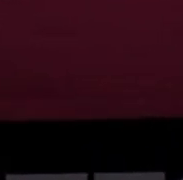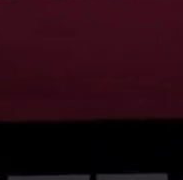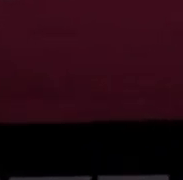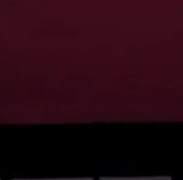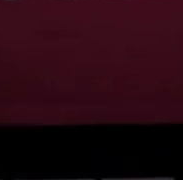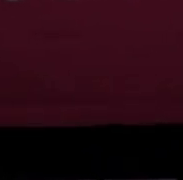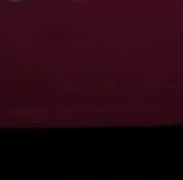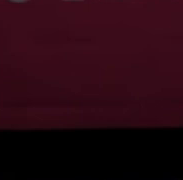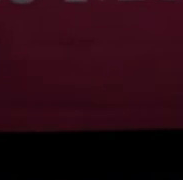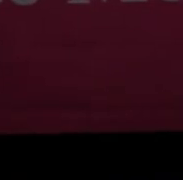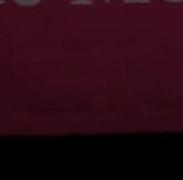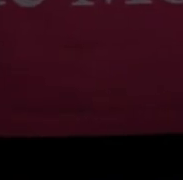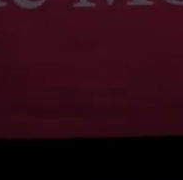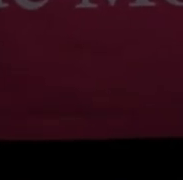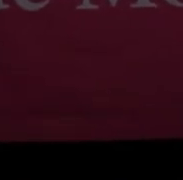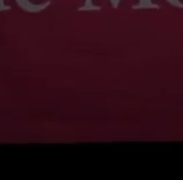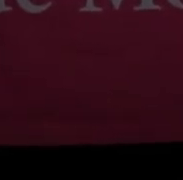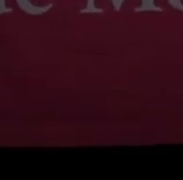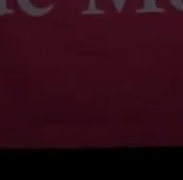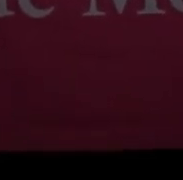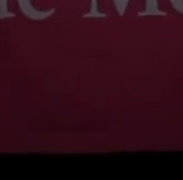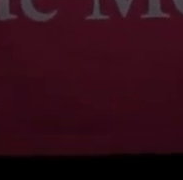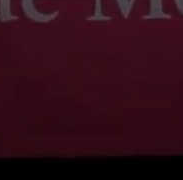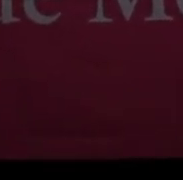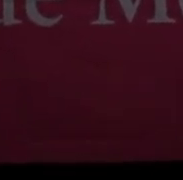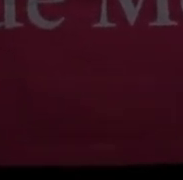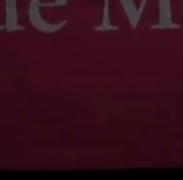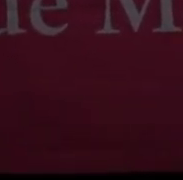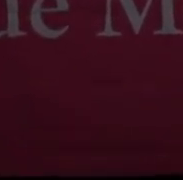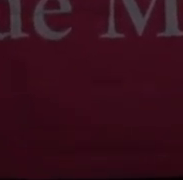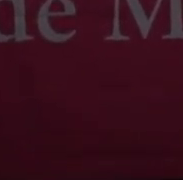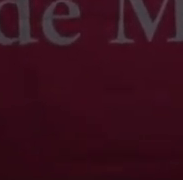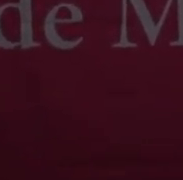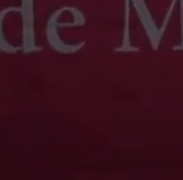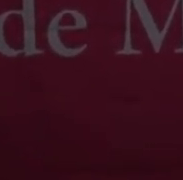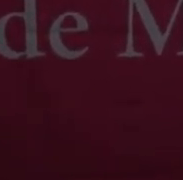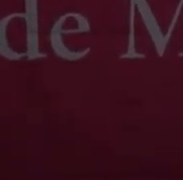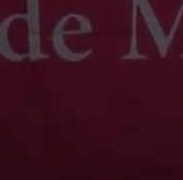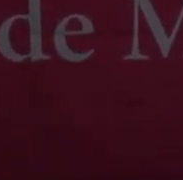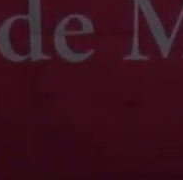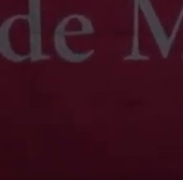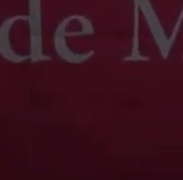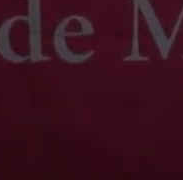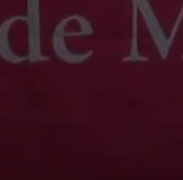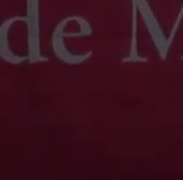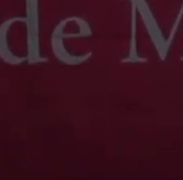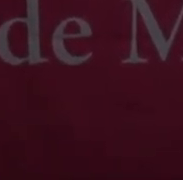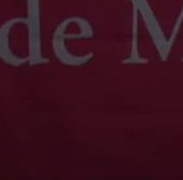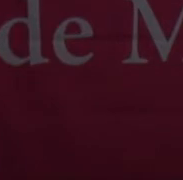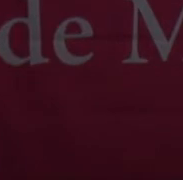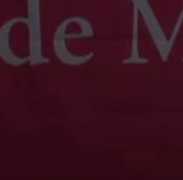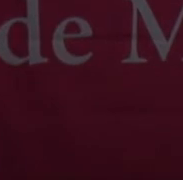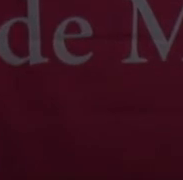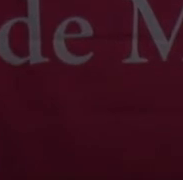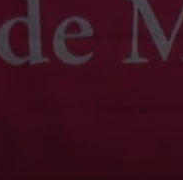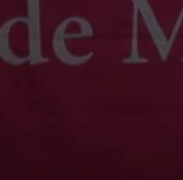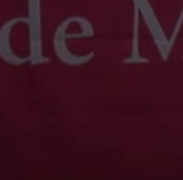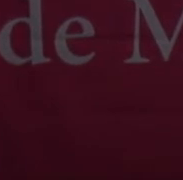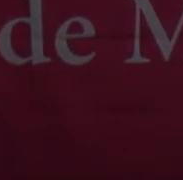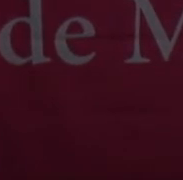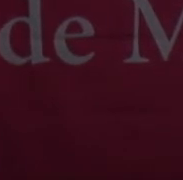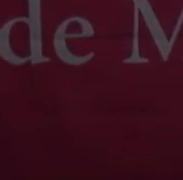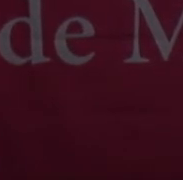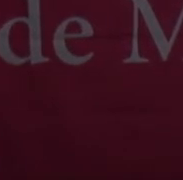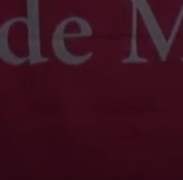para que cada año se escriba una mejor de la maravillosa historia de nuestra institución. Muy buenos días, a nombre